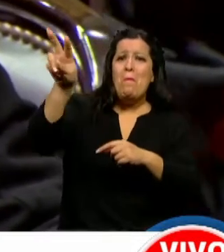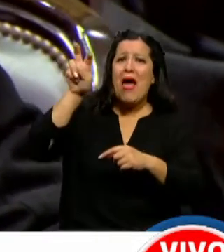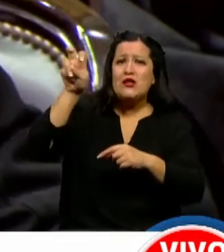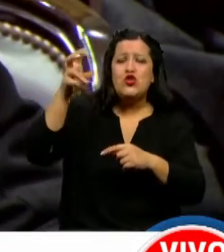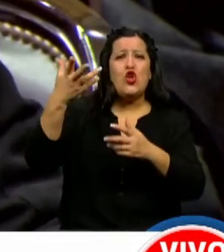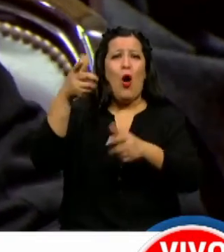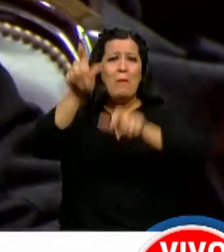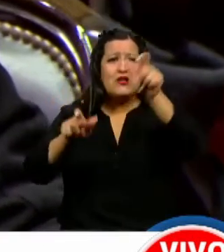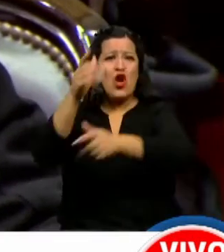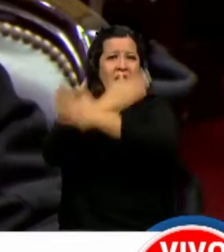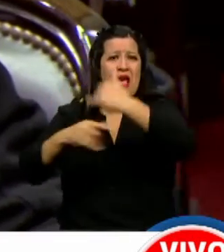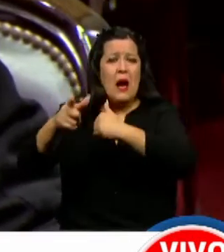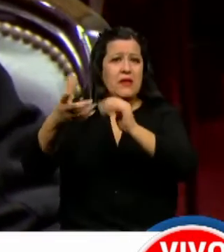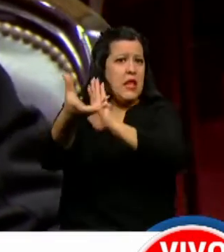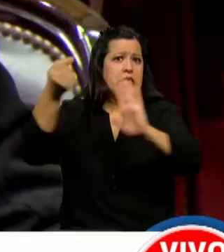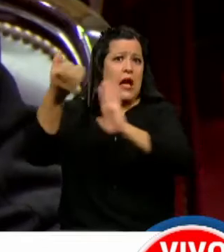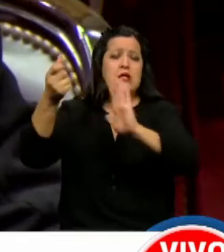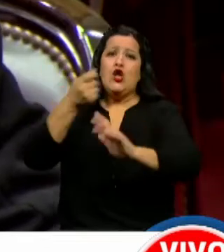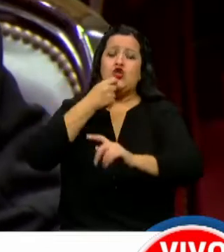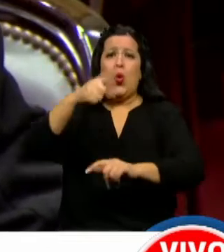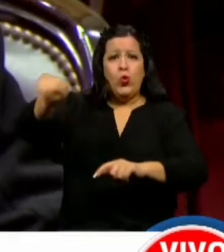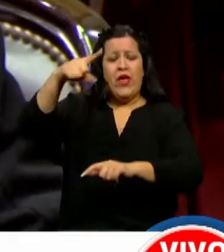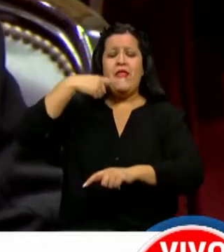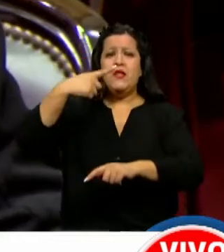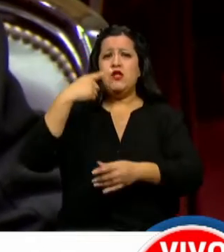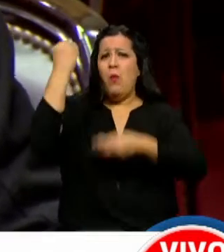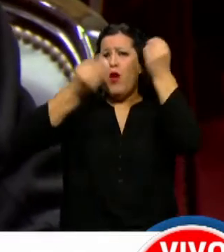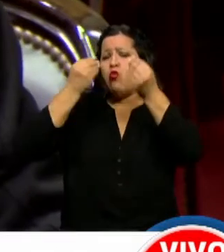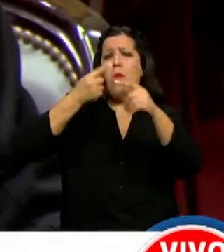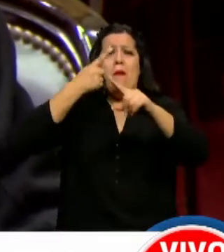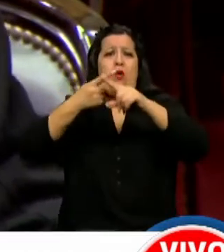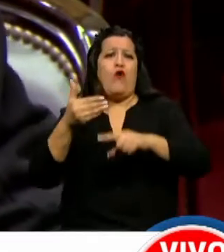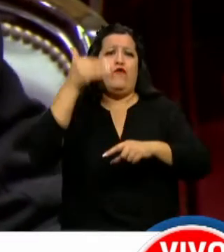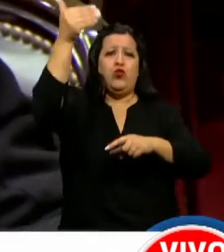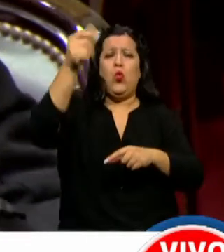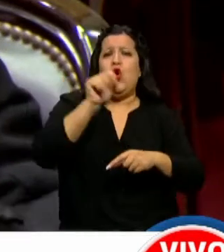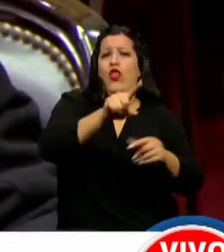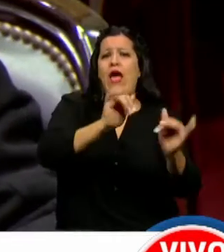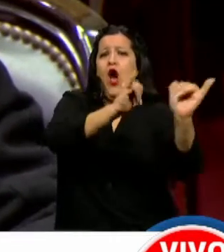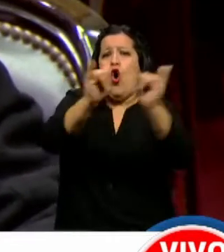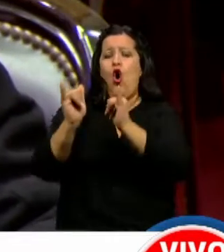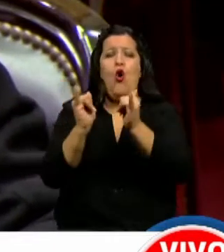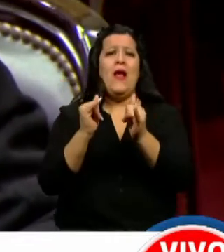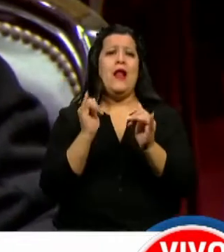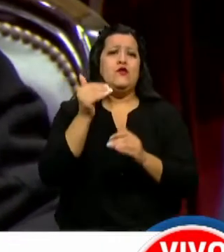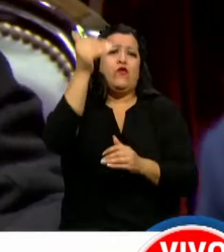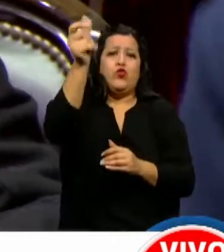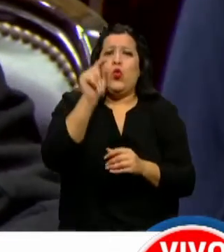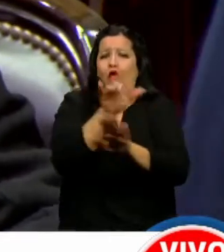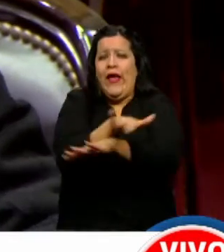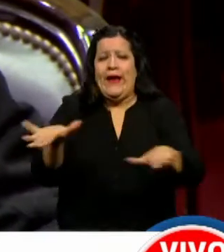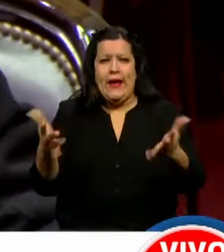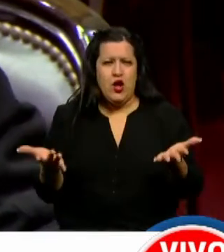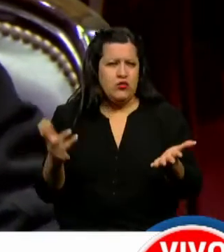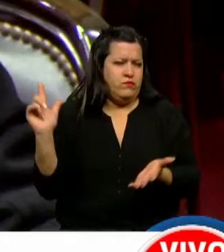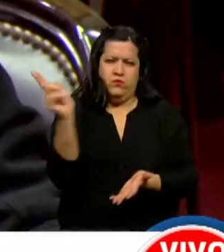muchos discapacitados si verdaderamente le preocupaba el futuro de nuestros jóvenes, de nuestros niños. Y a